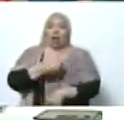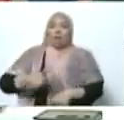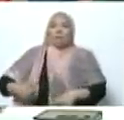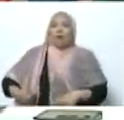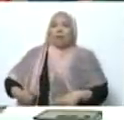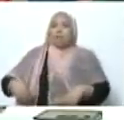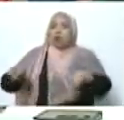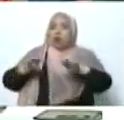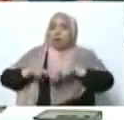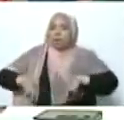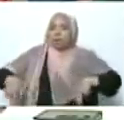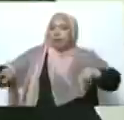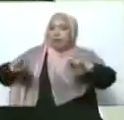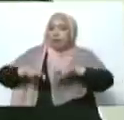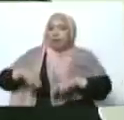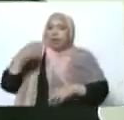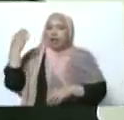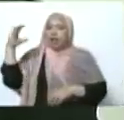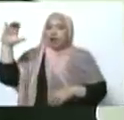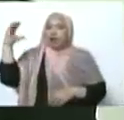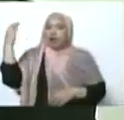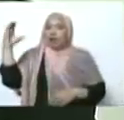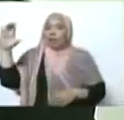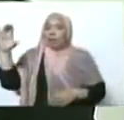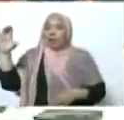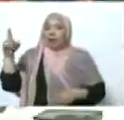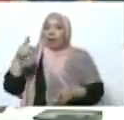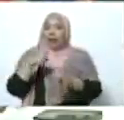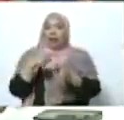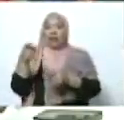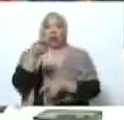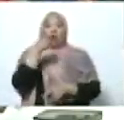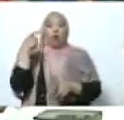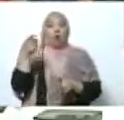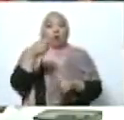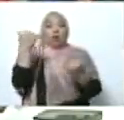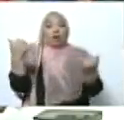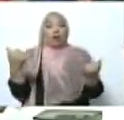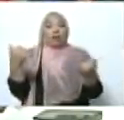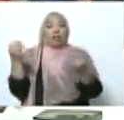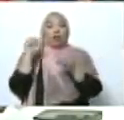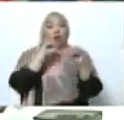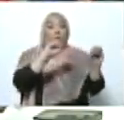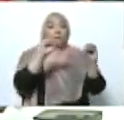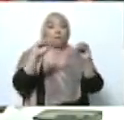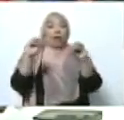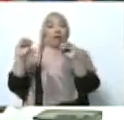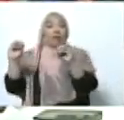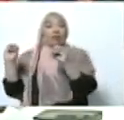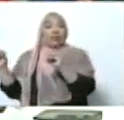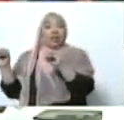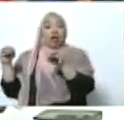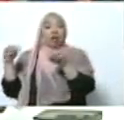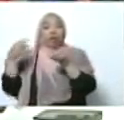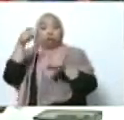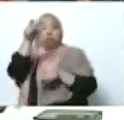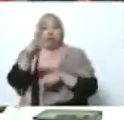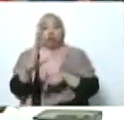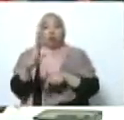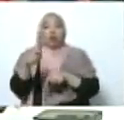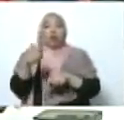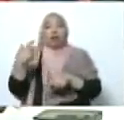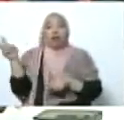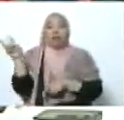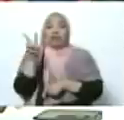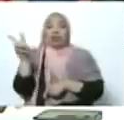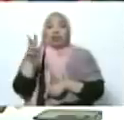el caso Monómero. No queda ninguno. Entonces dirán que lo están persiguiendo en Colombia. Porque ellos básicamente están huyendo de Venezuela por